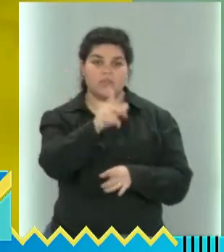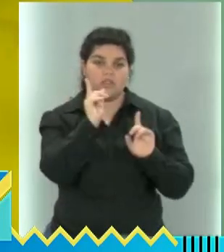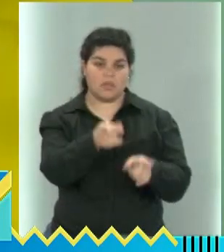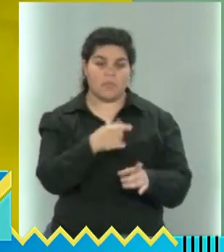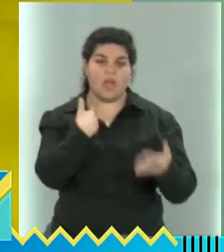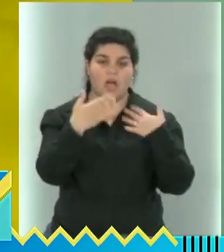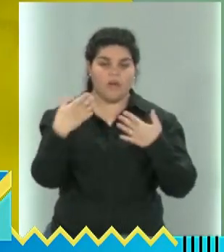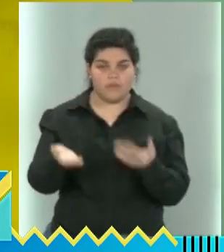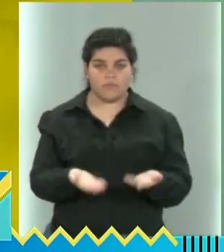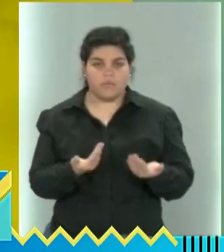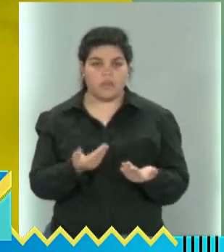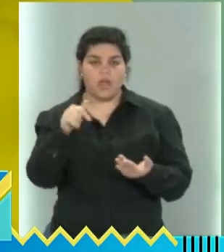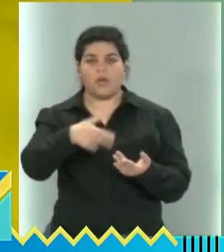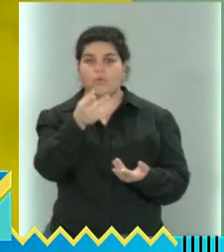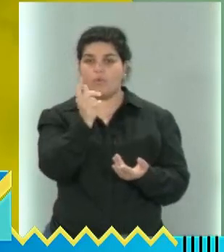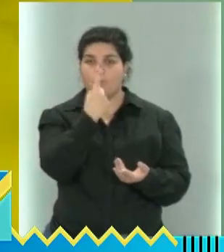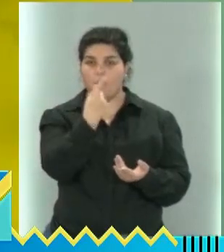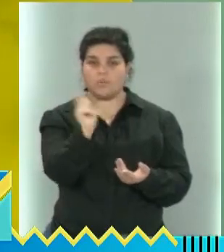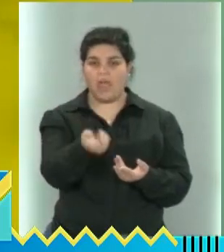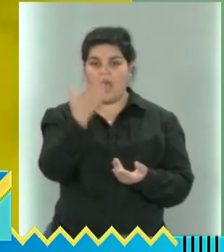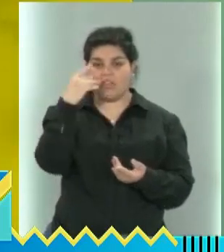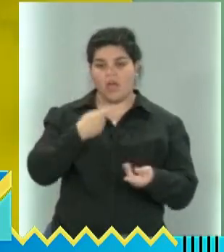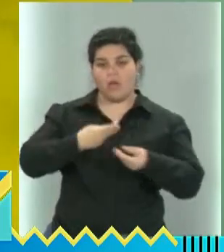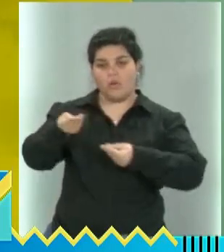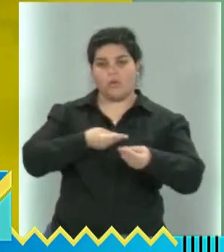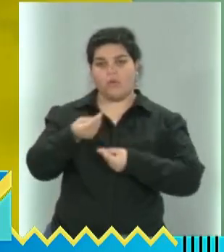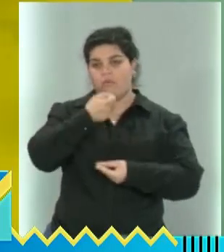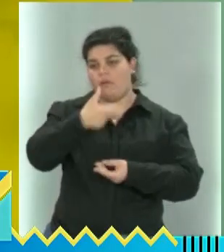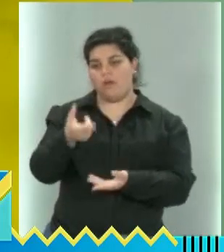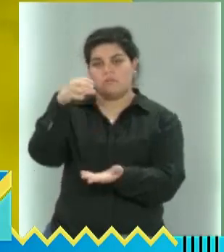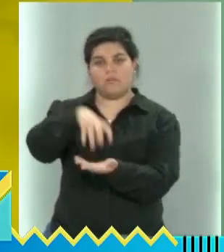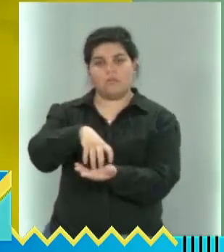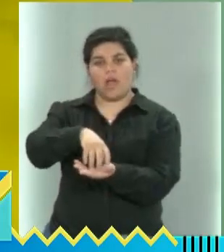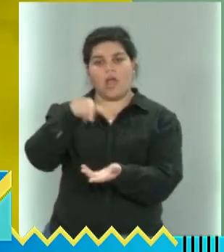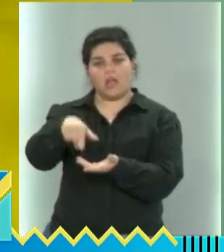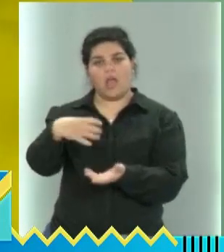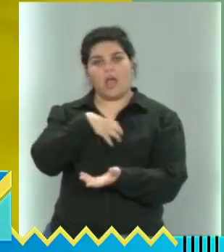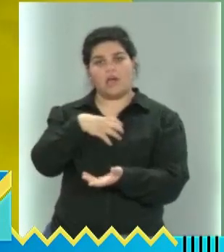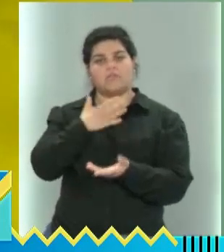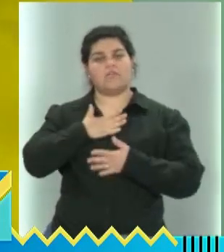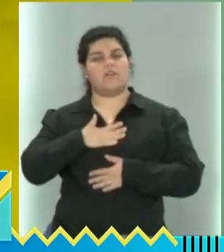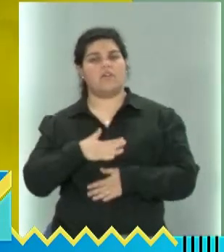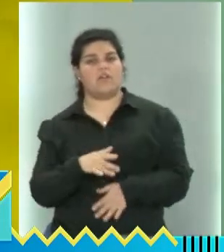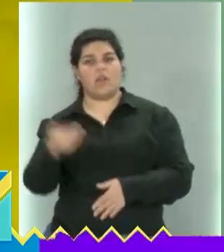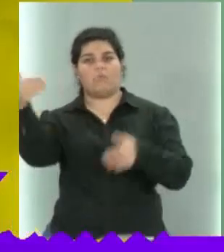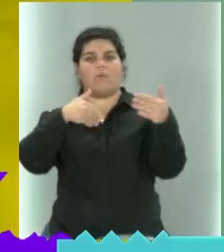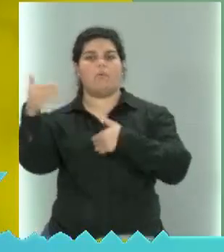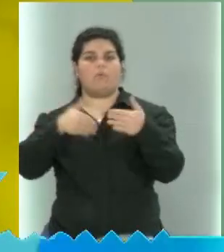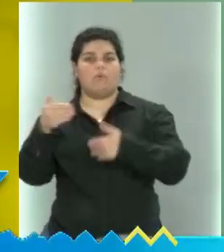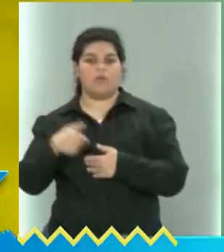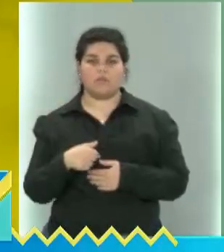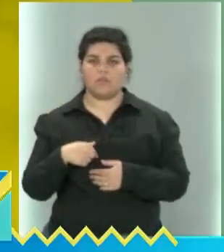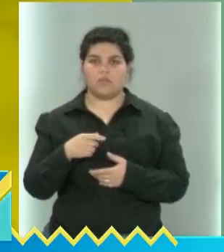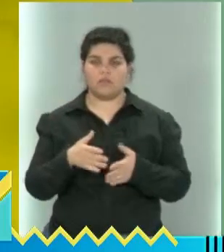oportunidad de decir, yo hace un mes atrás era un simple comerciante que estaba en su negocio atendiendo a sus clientes tranquilo y de repente estuve aquí